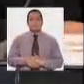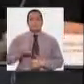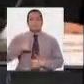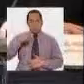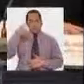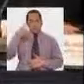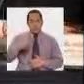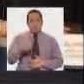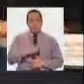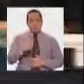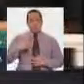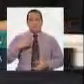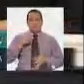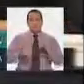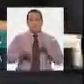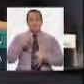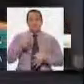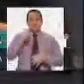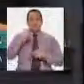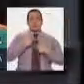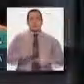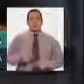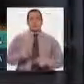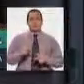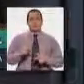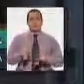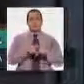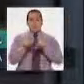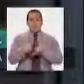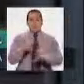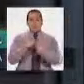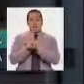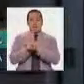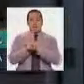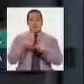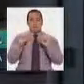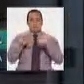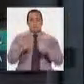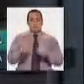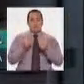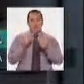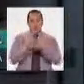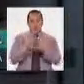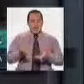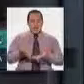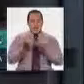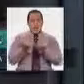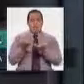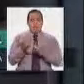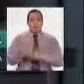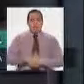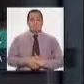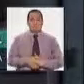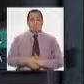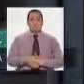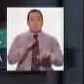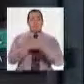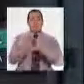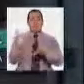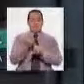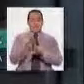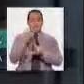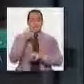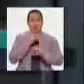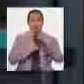Considero como ministro de Justicia y Derechos Humanos que no solo es legal, porque efectivamente la ley lo ampara. La ley orgánica, la